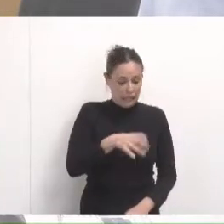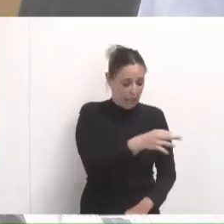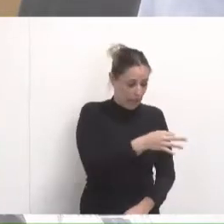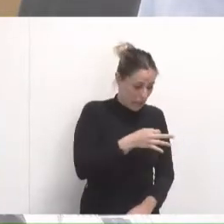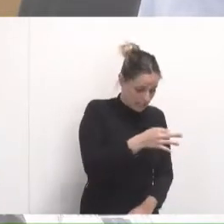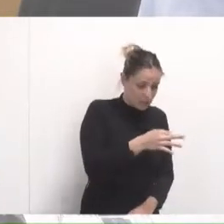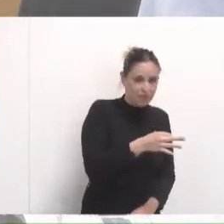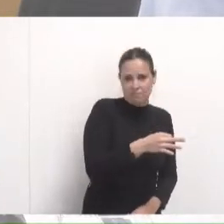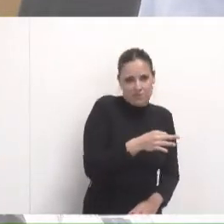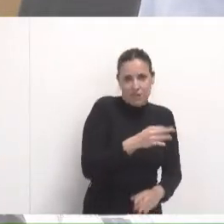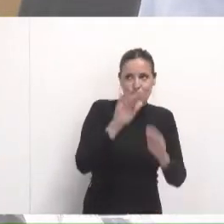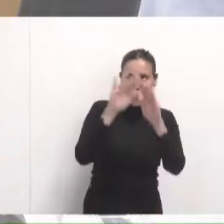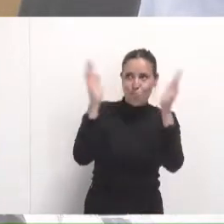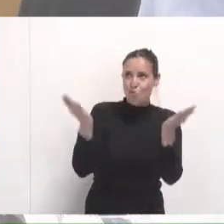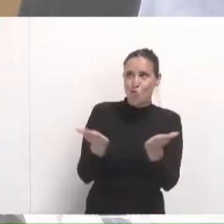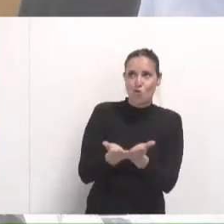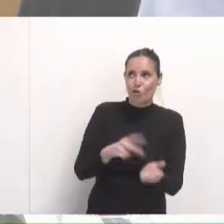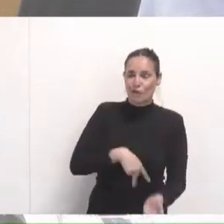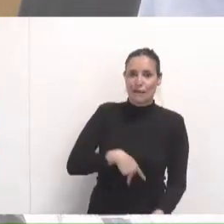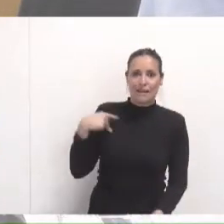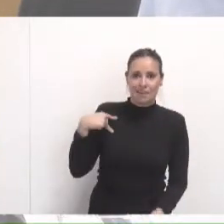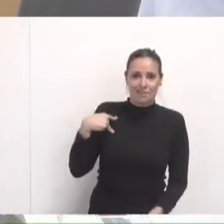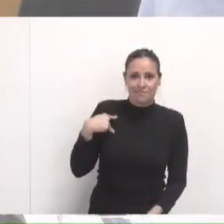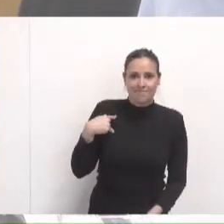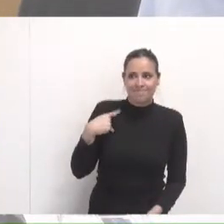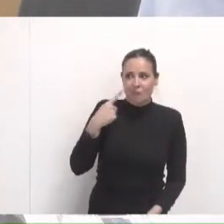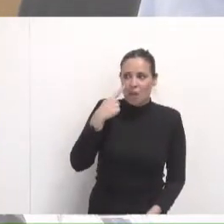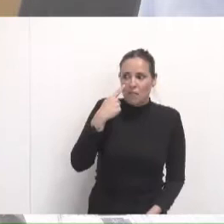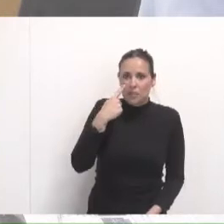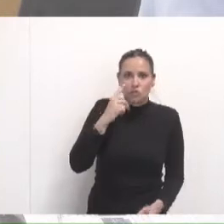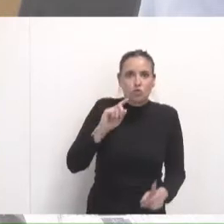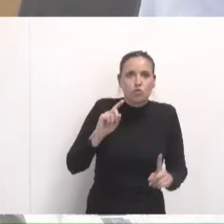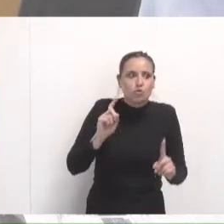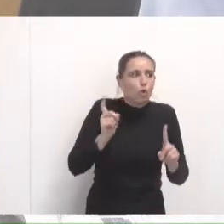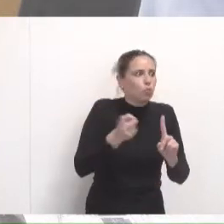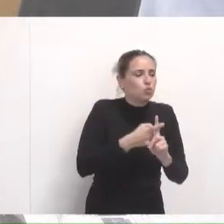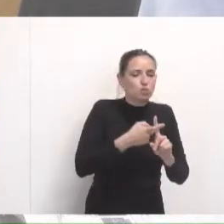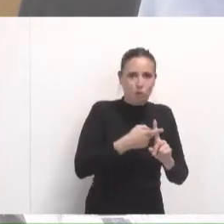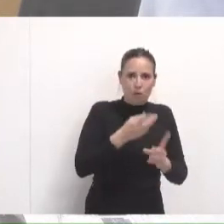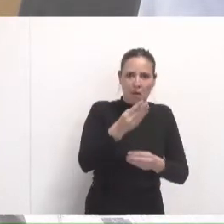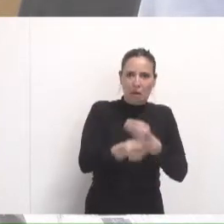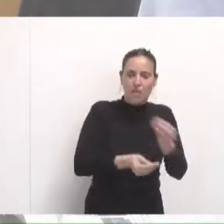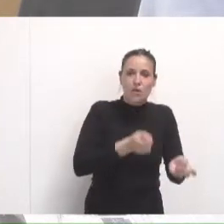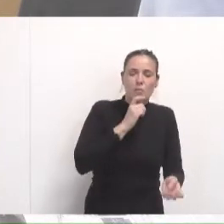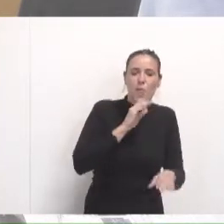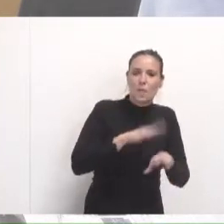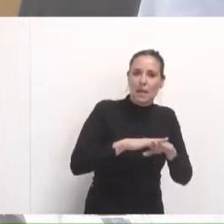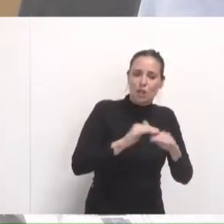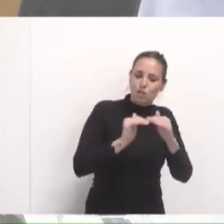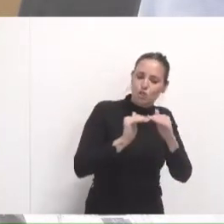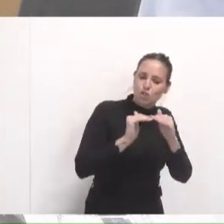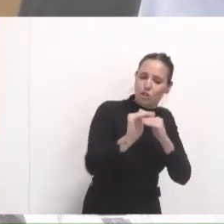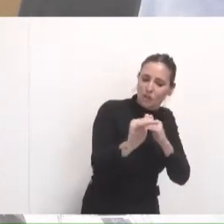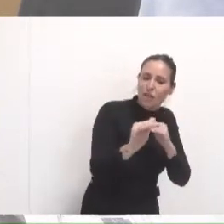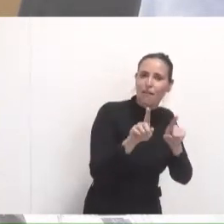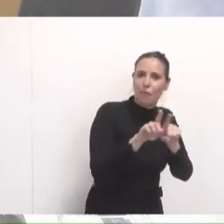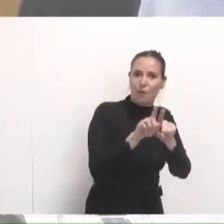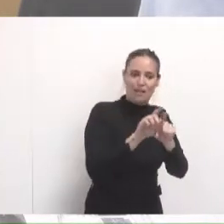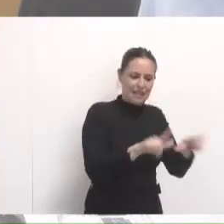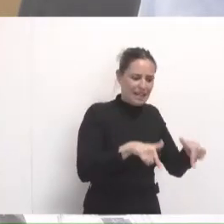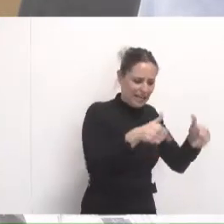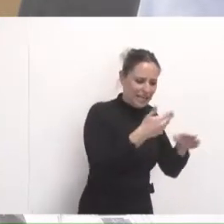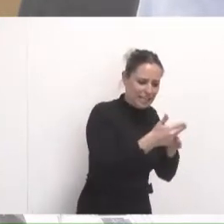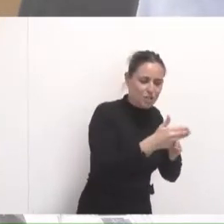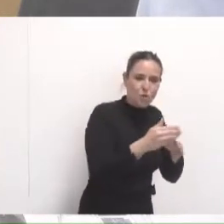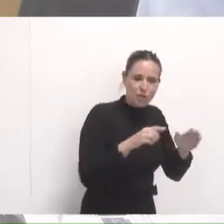sino el mundo, que es cómo hacemos para afrontar desde el punto de vista de la sostenibilidad, la gestión correcta de los residuos en todos